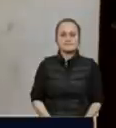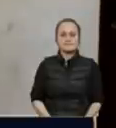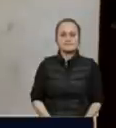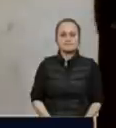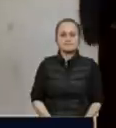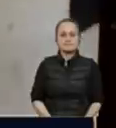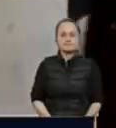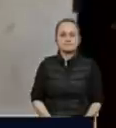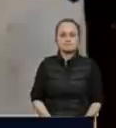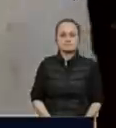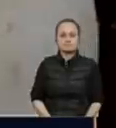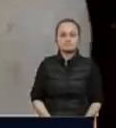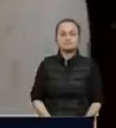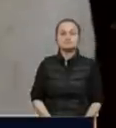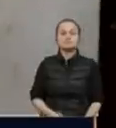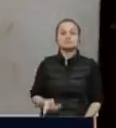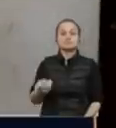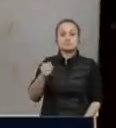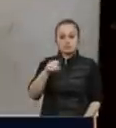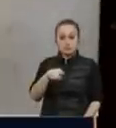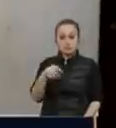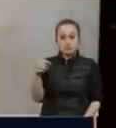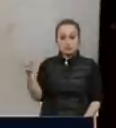de la que hace parte también